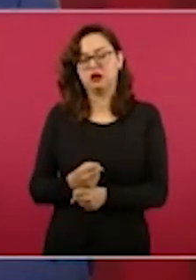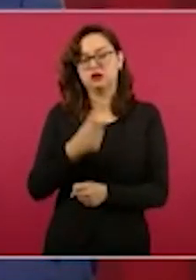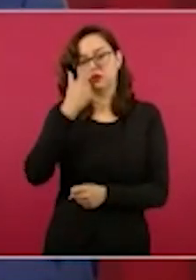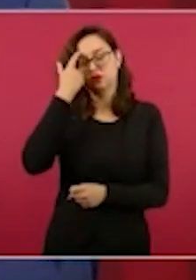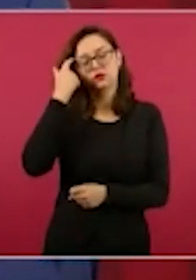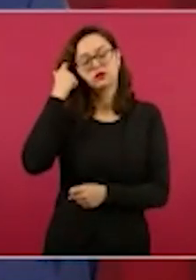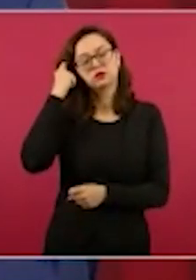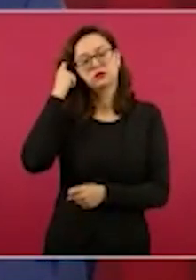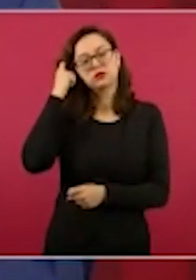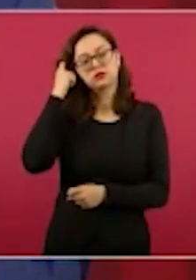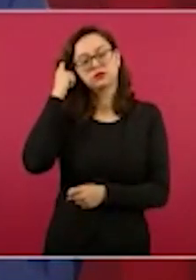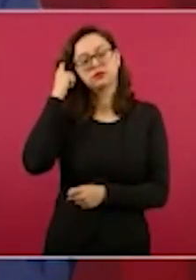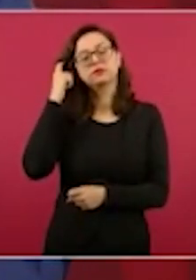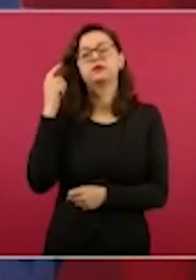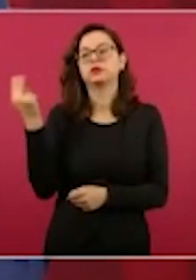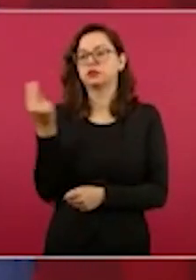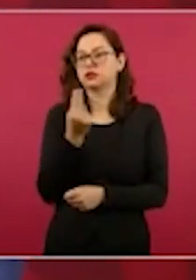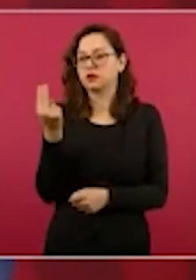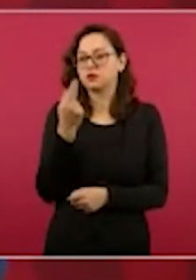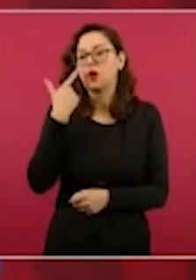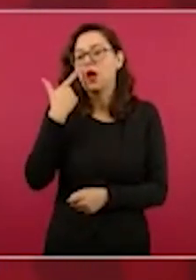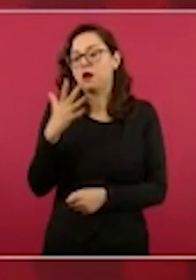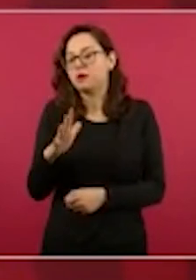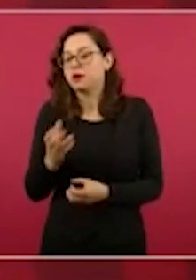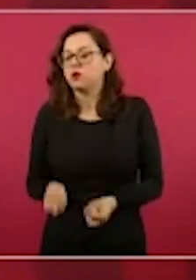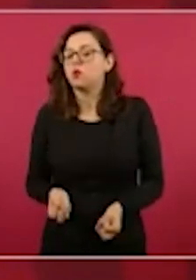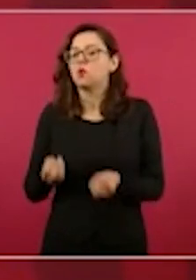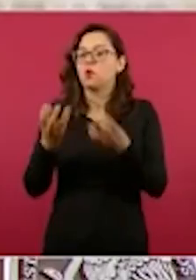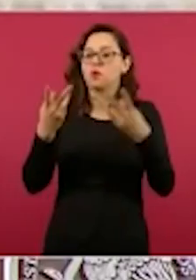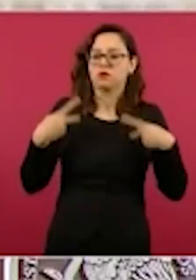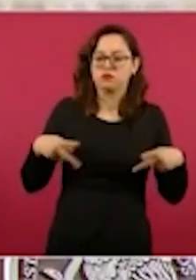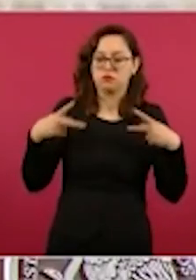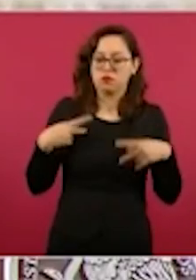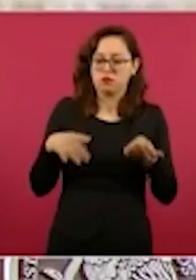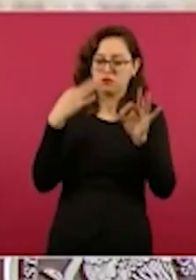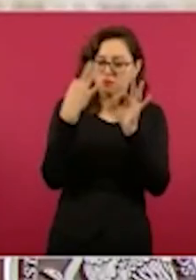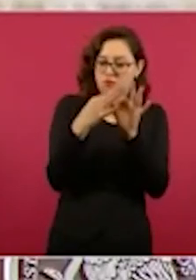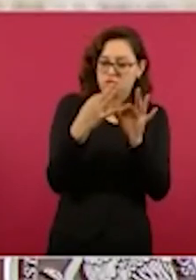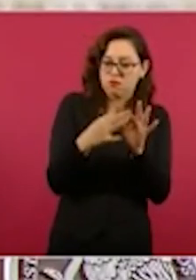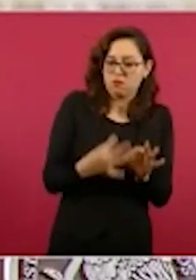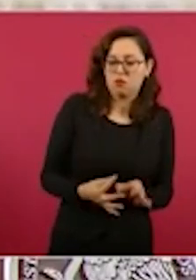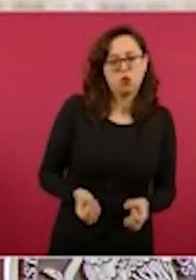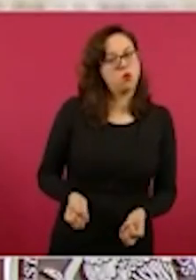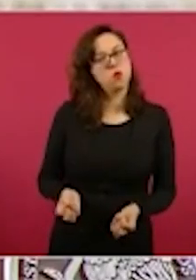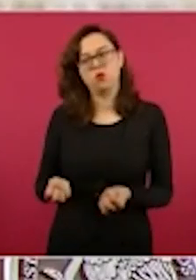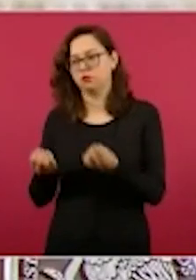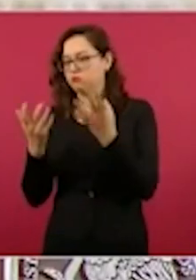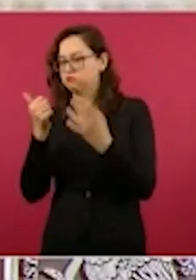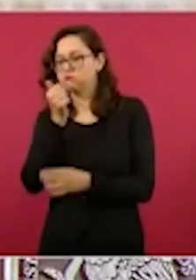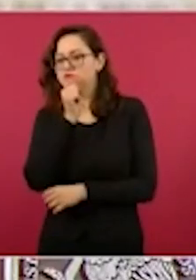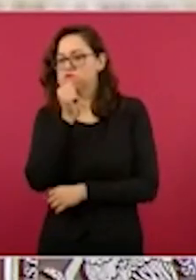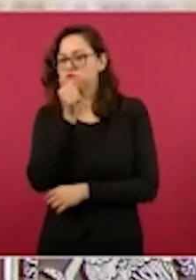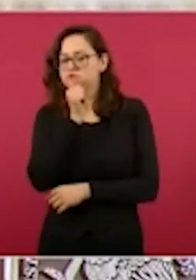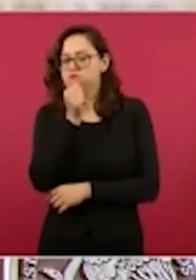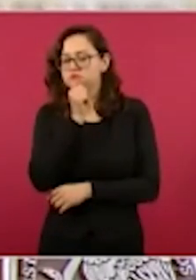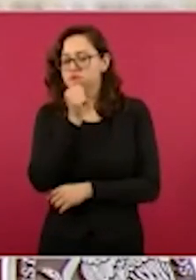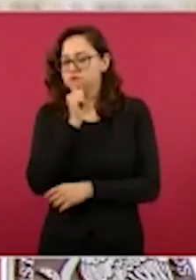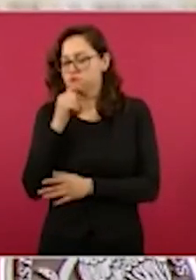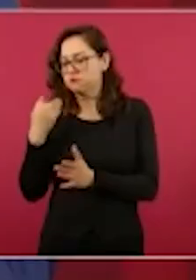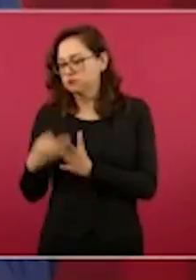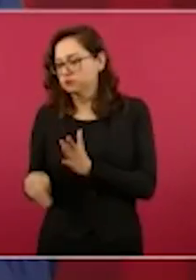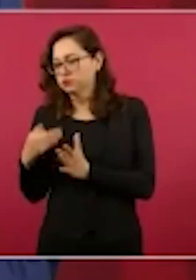cuánto se ha recuperado de estos créditos a la palabra y cuánto de